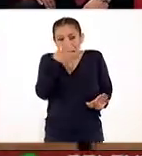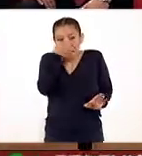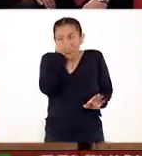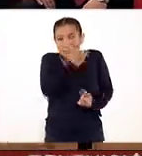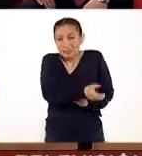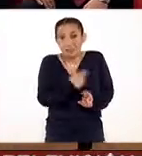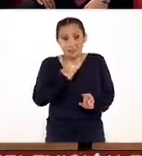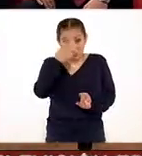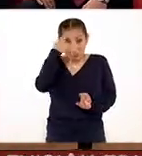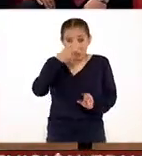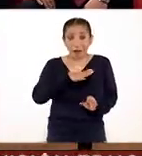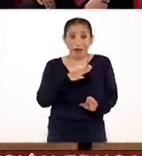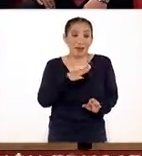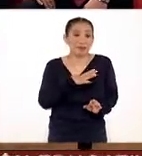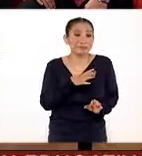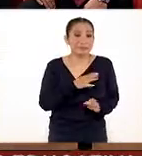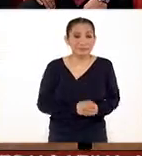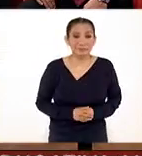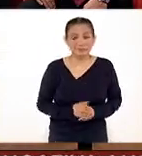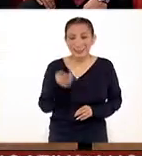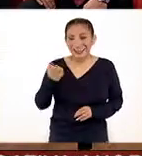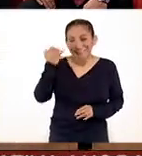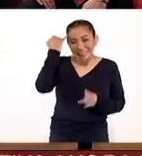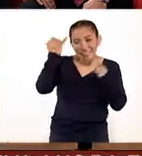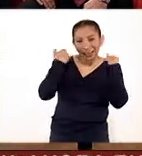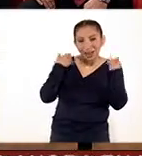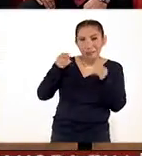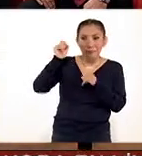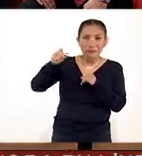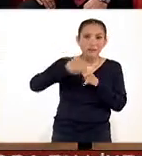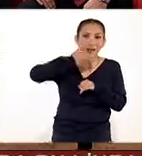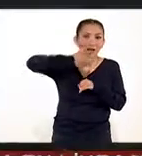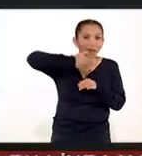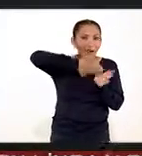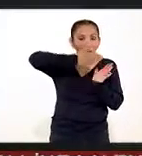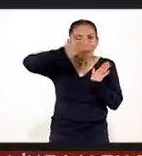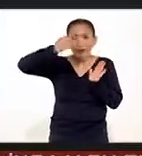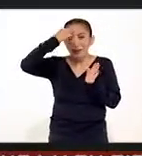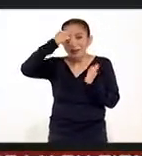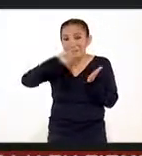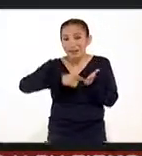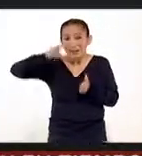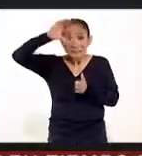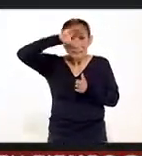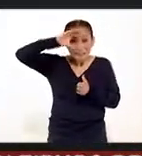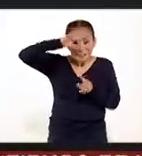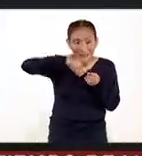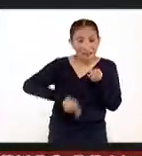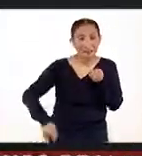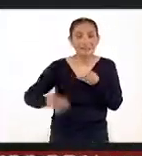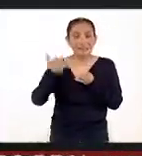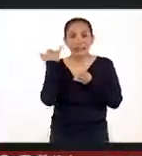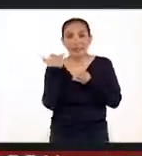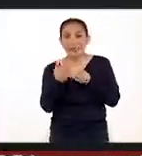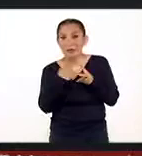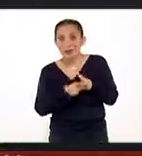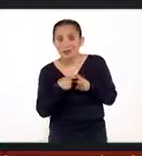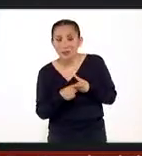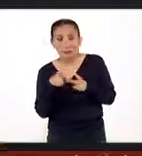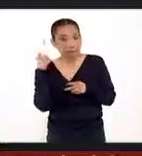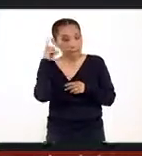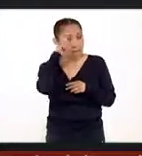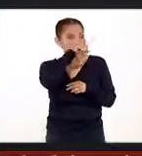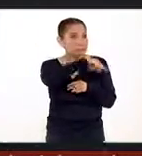aprender. ¿Cómo que no tenemos cerebro? Esa es una idea muy arraigada. En general se piensa que las ciencias y que las matemáticas